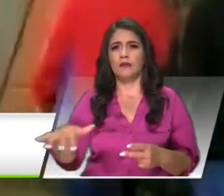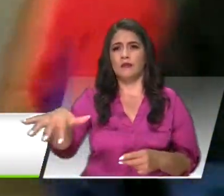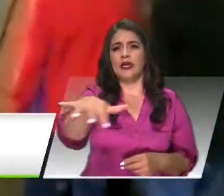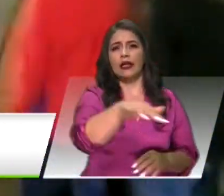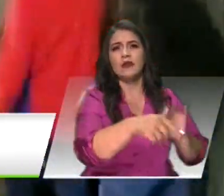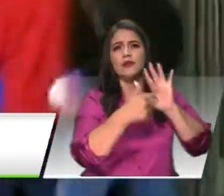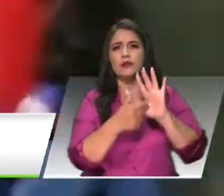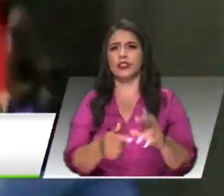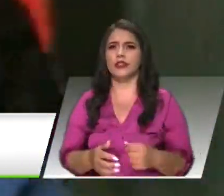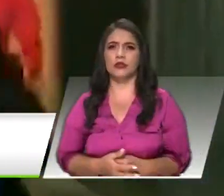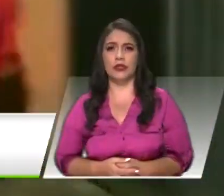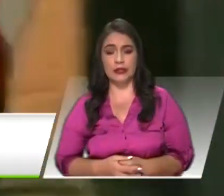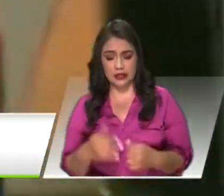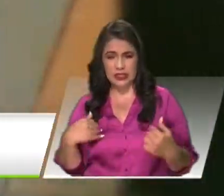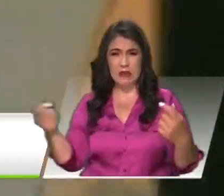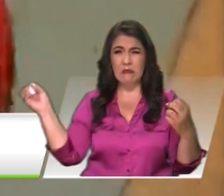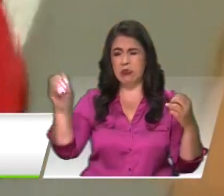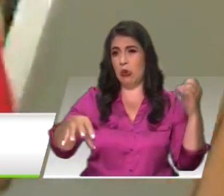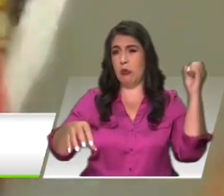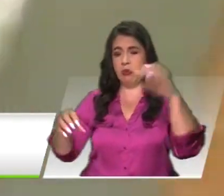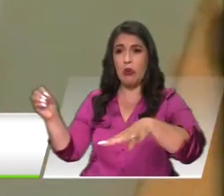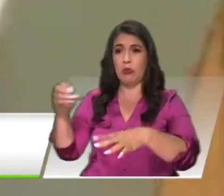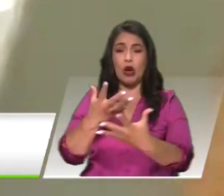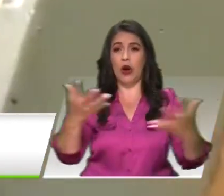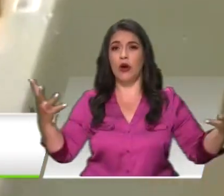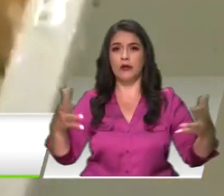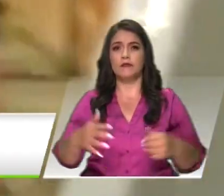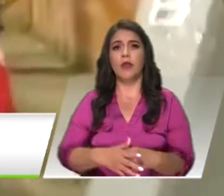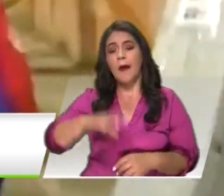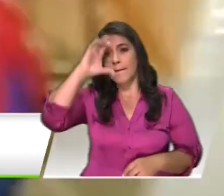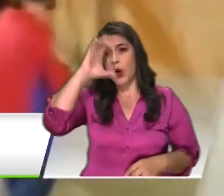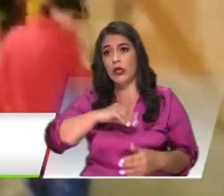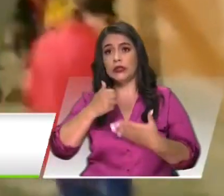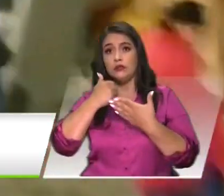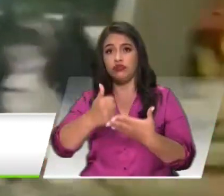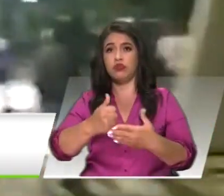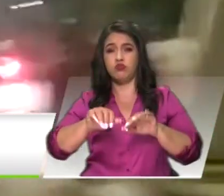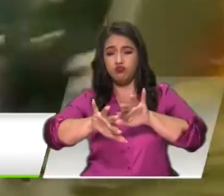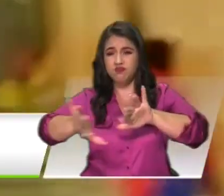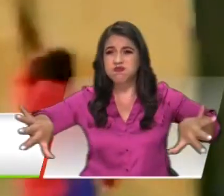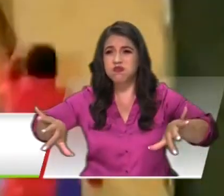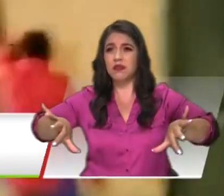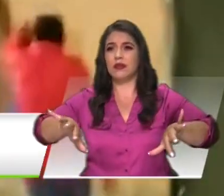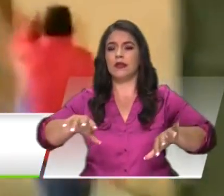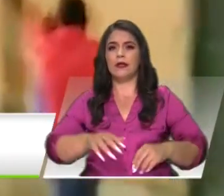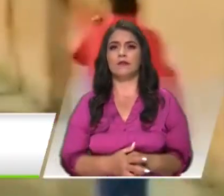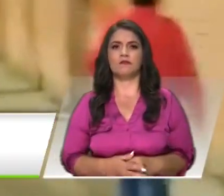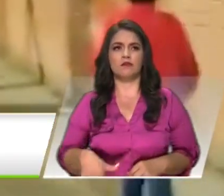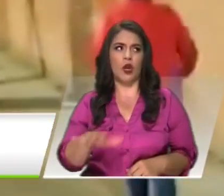los objetos para agredirse. La policía ayudó a dispersar a los fanáticos, que según versiones